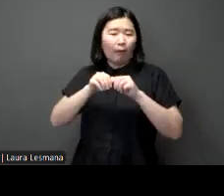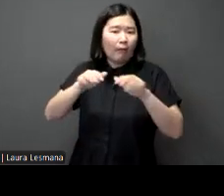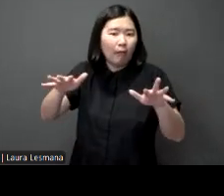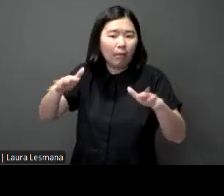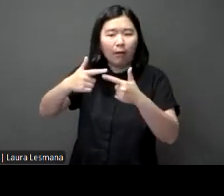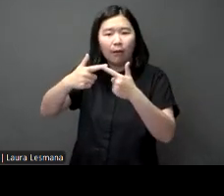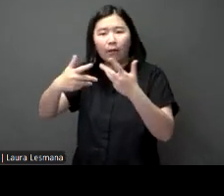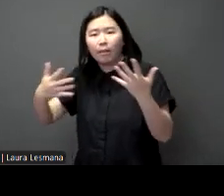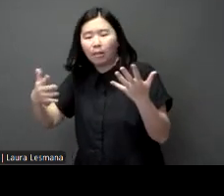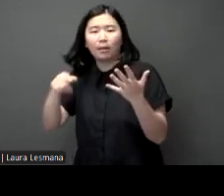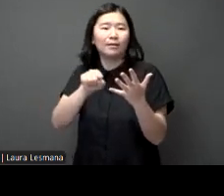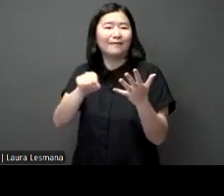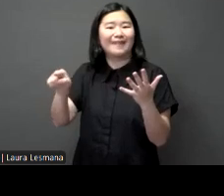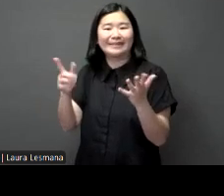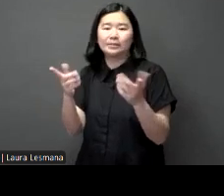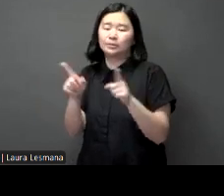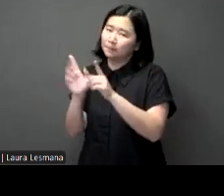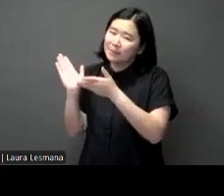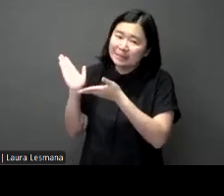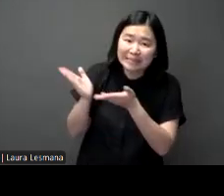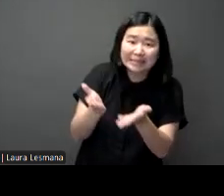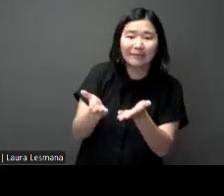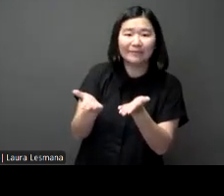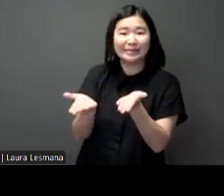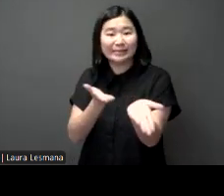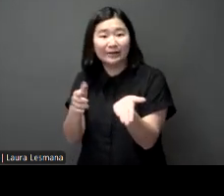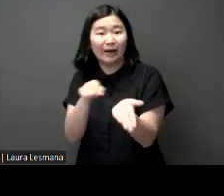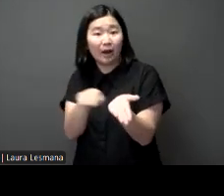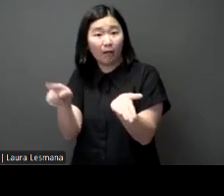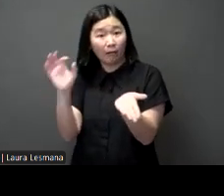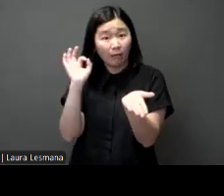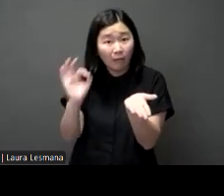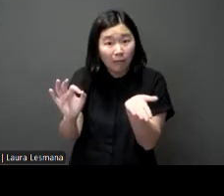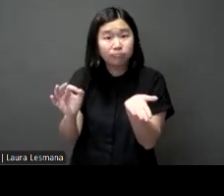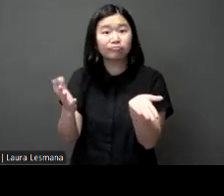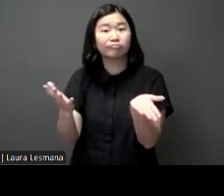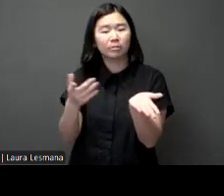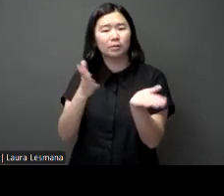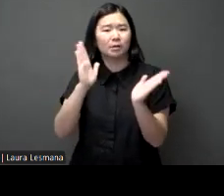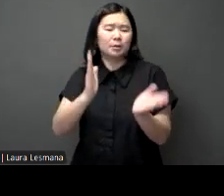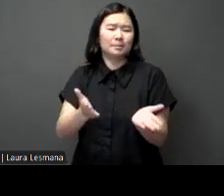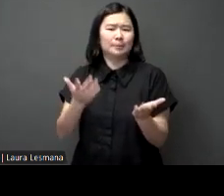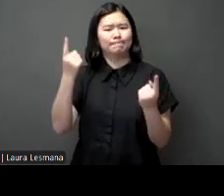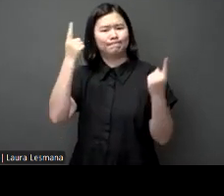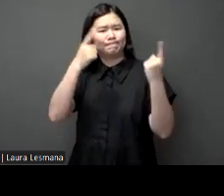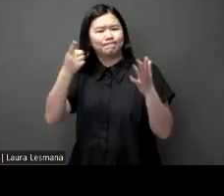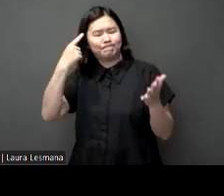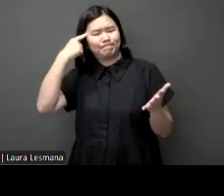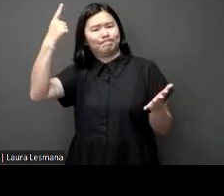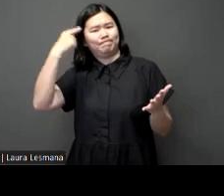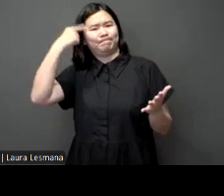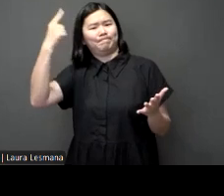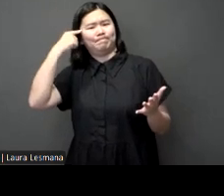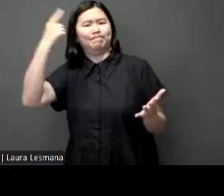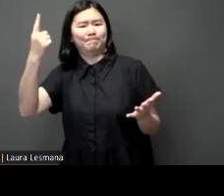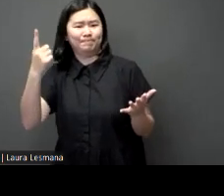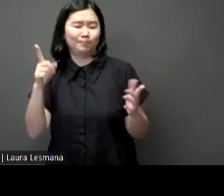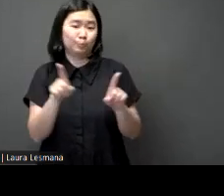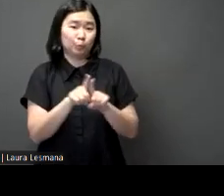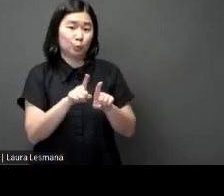integrar concretamente determinantes sociales y equidad al interior de nuestra estrategia, planes y programas.